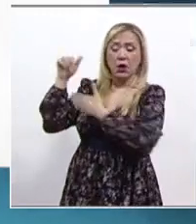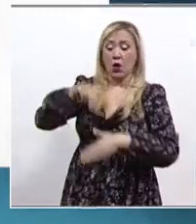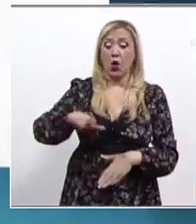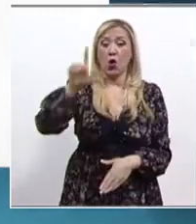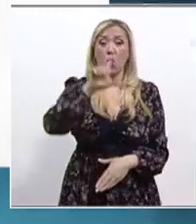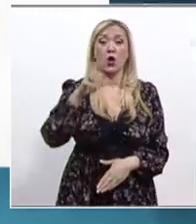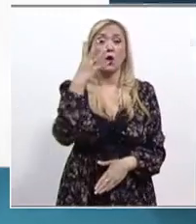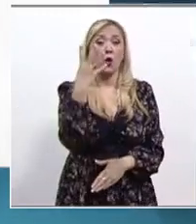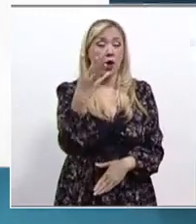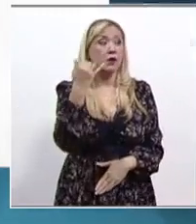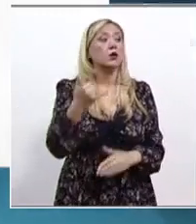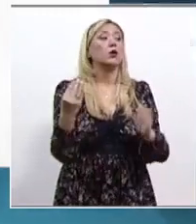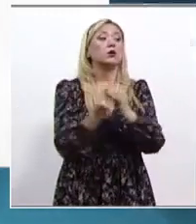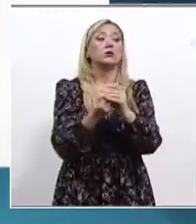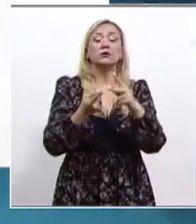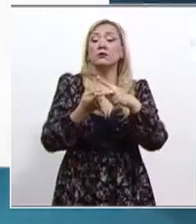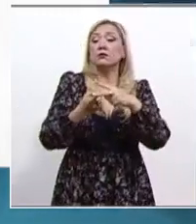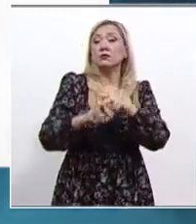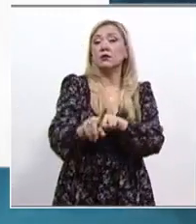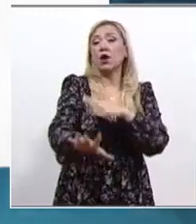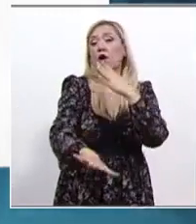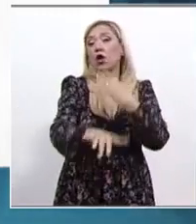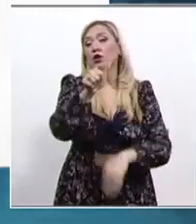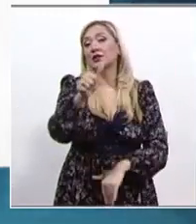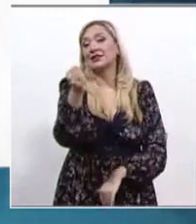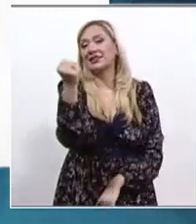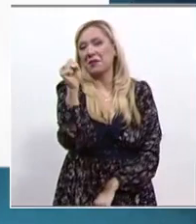lunes 4 y el curso inicia el 11 de septiembre.